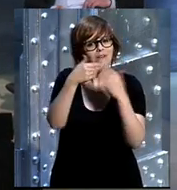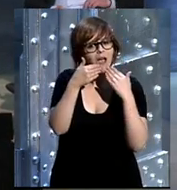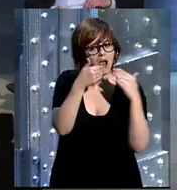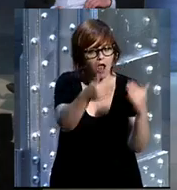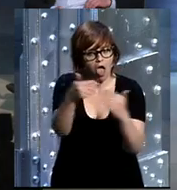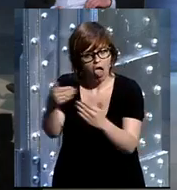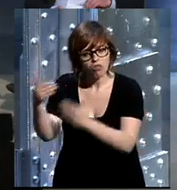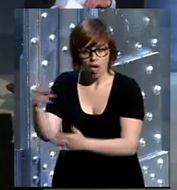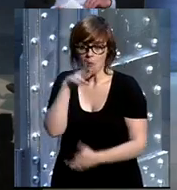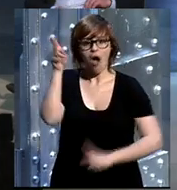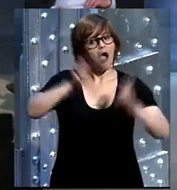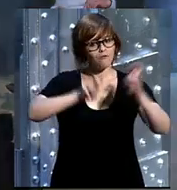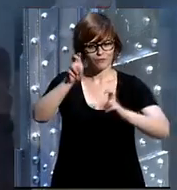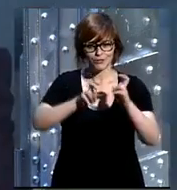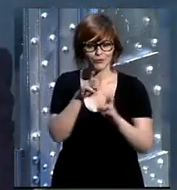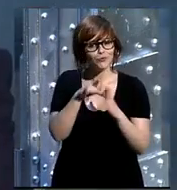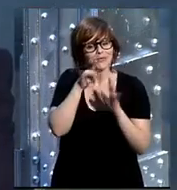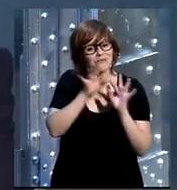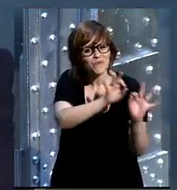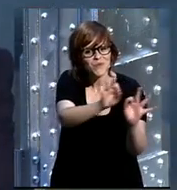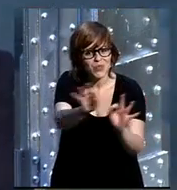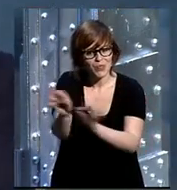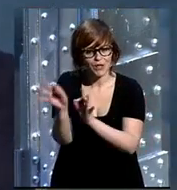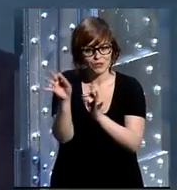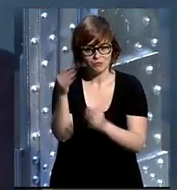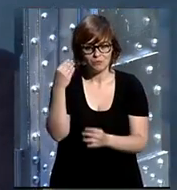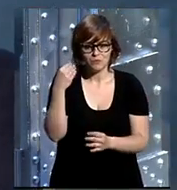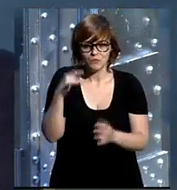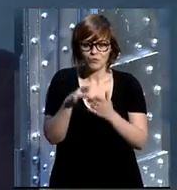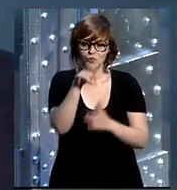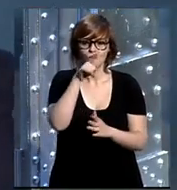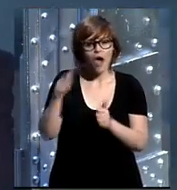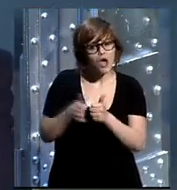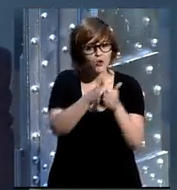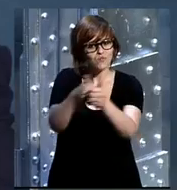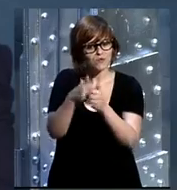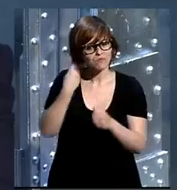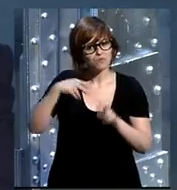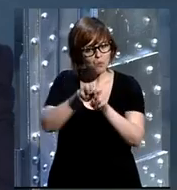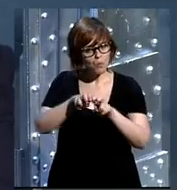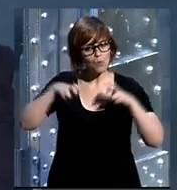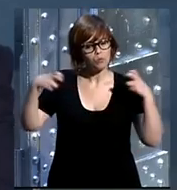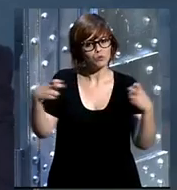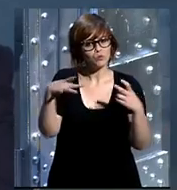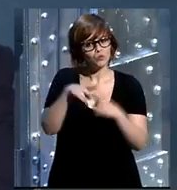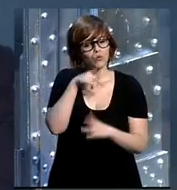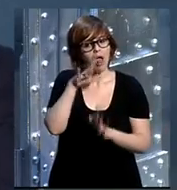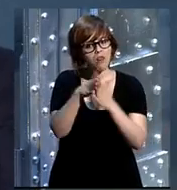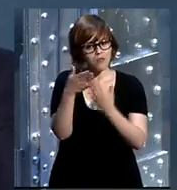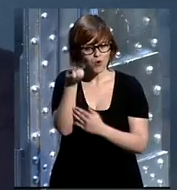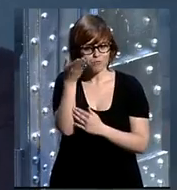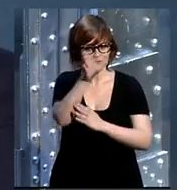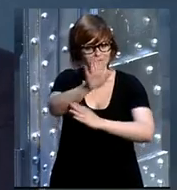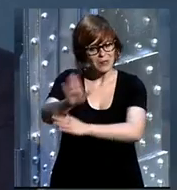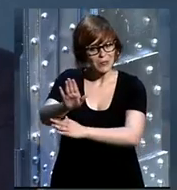ustedes por su asistencia y muy especialmente a quienes me acompañan en la mesa en la presentación de este libro, que